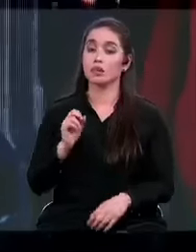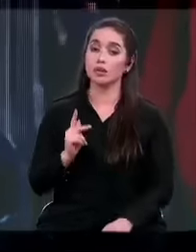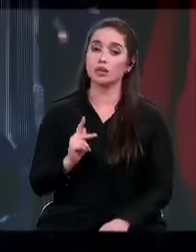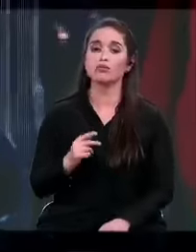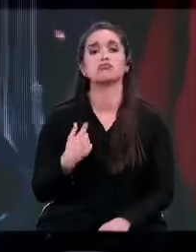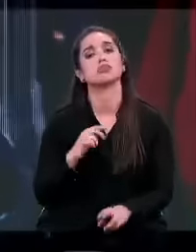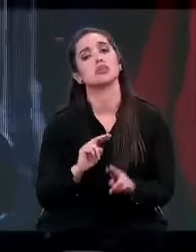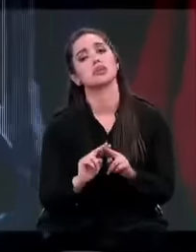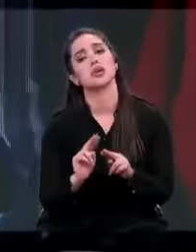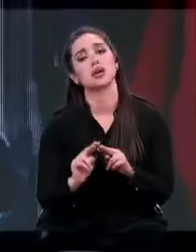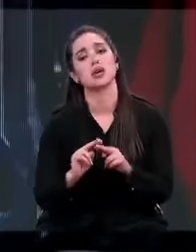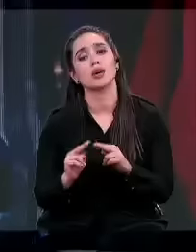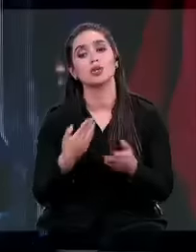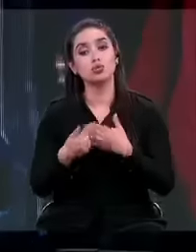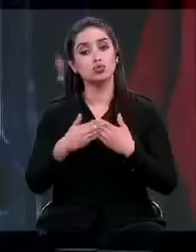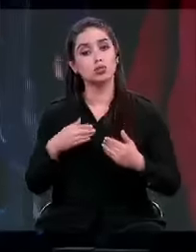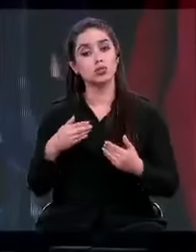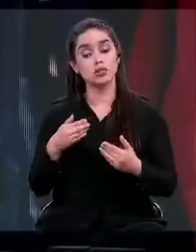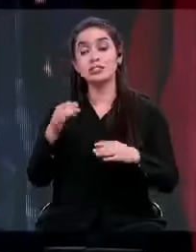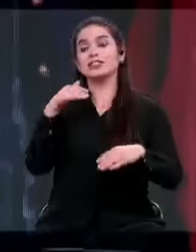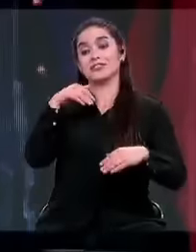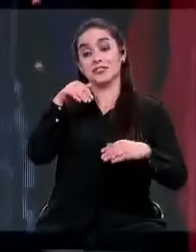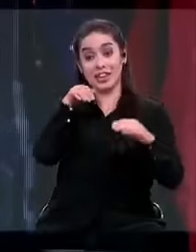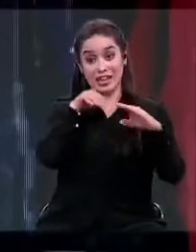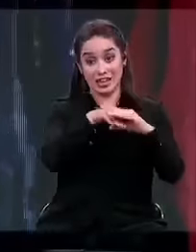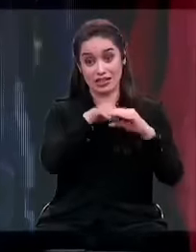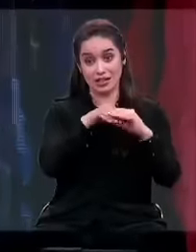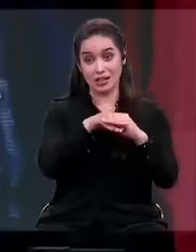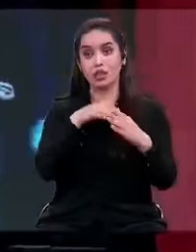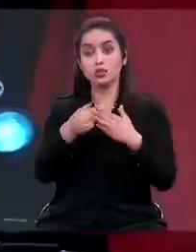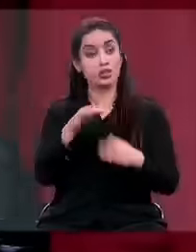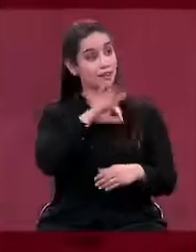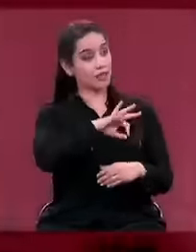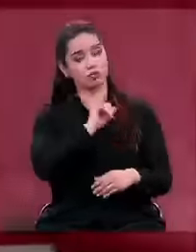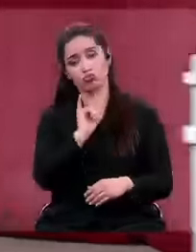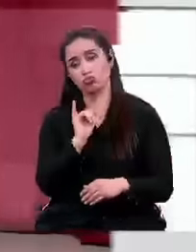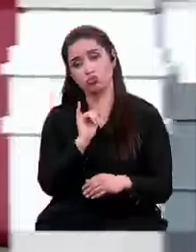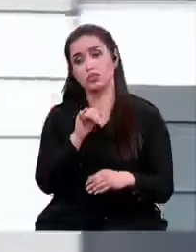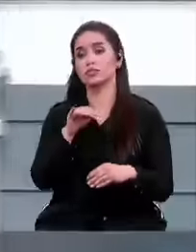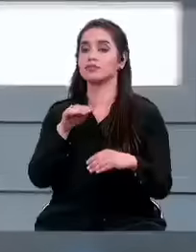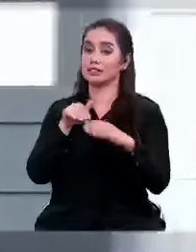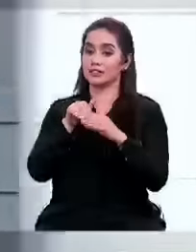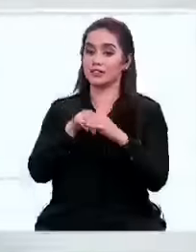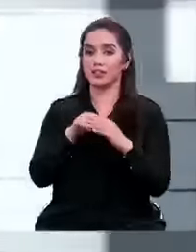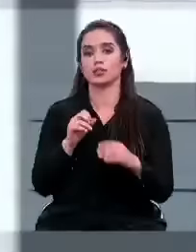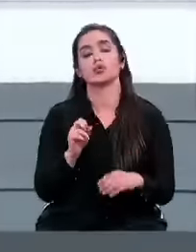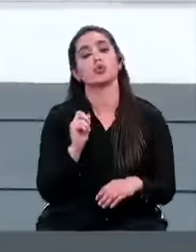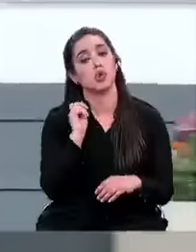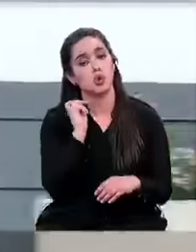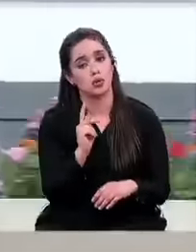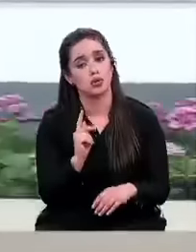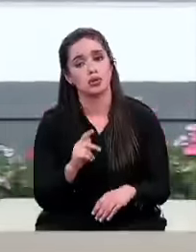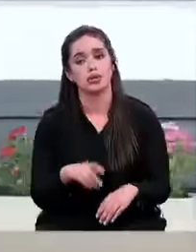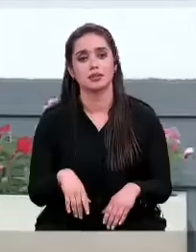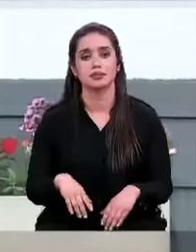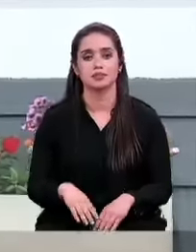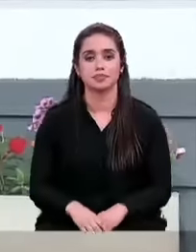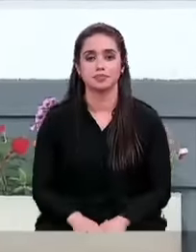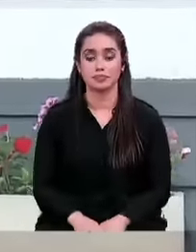Vaya a depositar la plata, por favor. ¿Al banco? Ya. Sí, ya. Vaya al banco. Así me hace sentir orgullosa, por mi amor. Si hay muchos niños que necesitan. Espera.